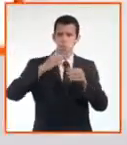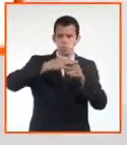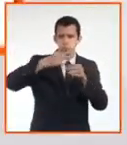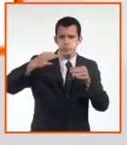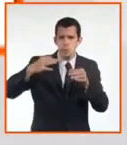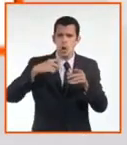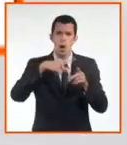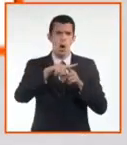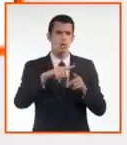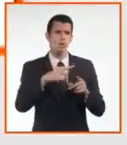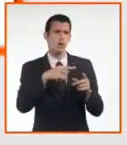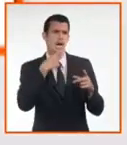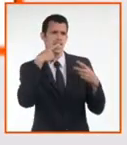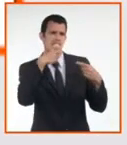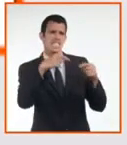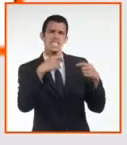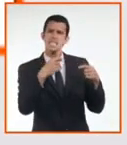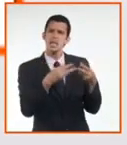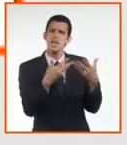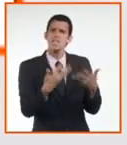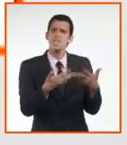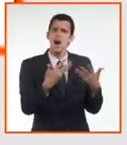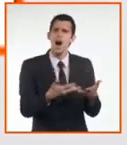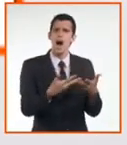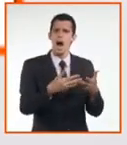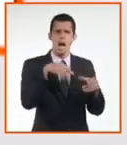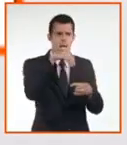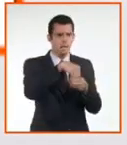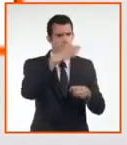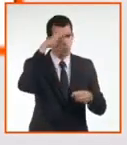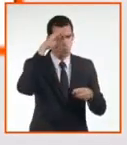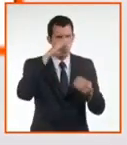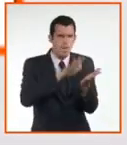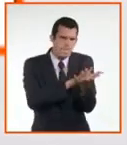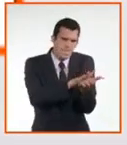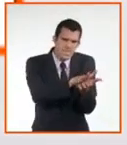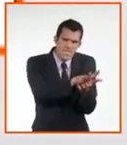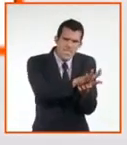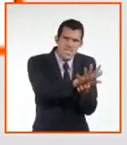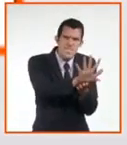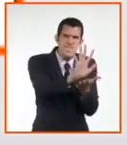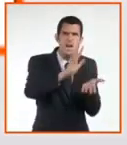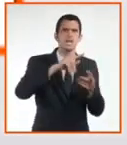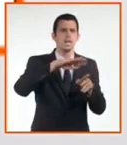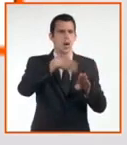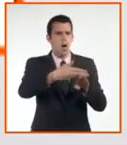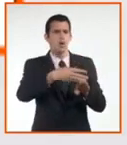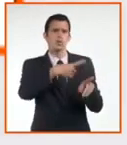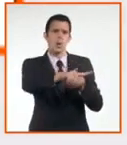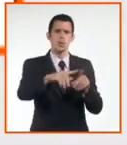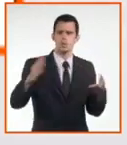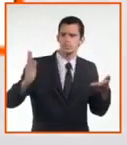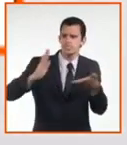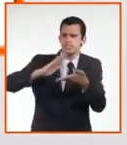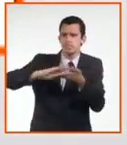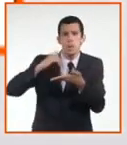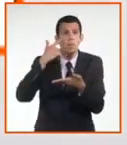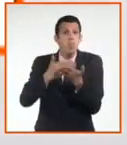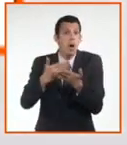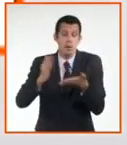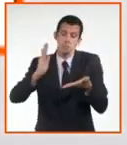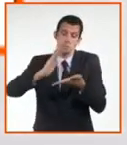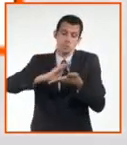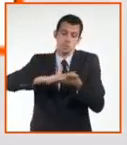que no se hubiera afectado a la población tener la materia prima entonces pero no tenemos entonces hay